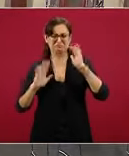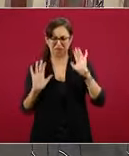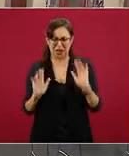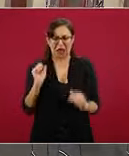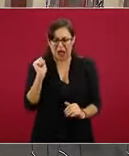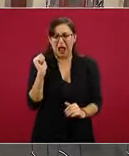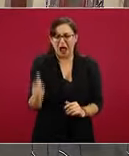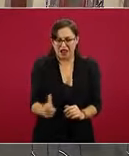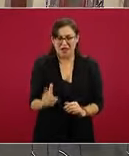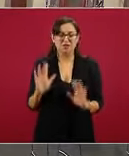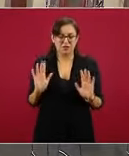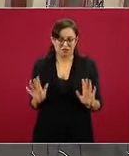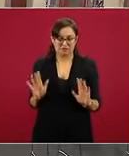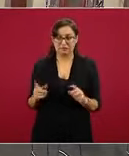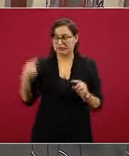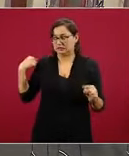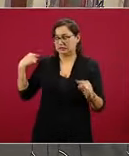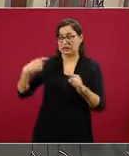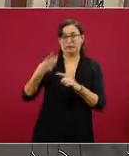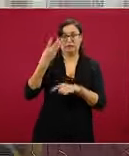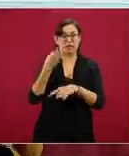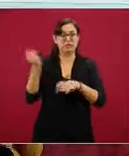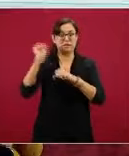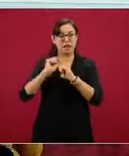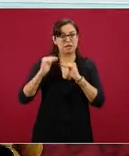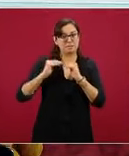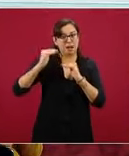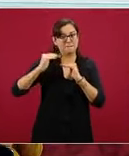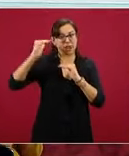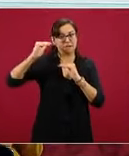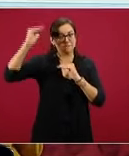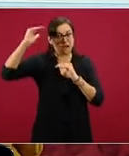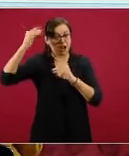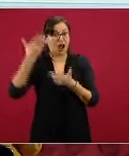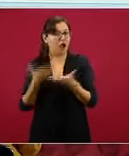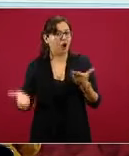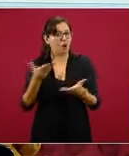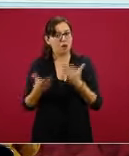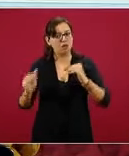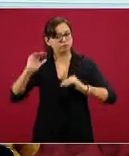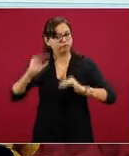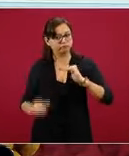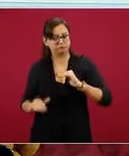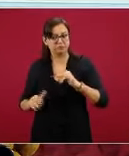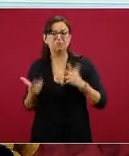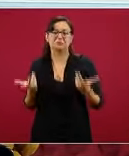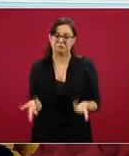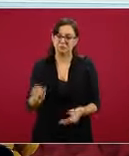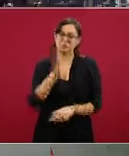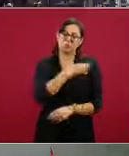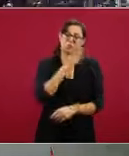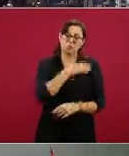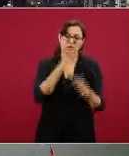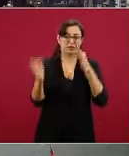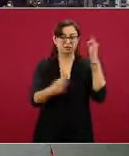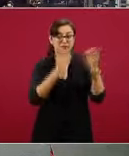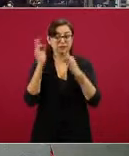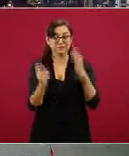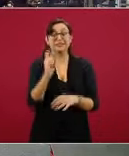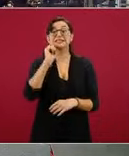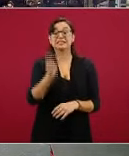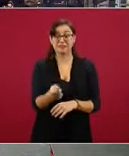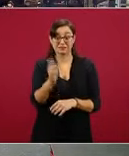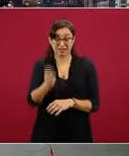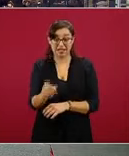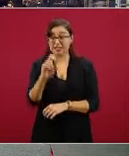las últimas 3 semanas, ¿no? Y esto es bueno porque, bueno, habla que en el conjunto de las 32 entidades federativas,